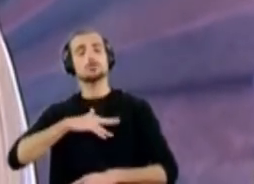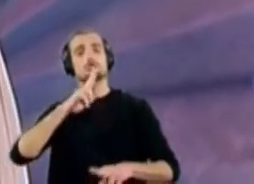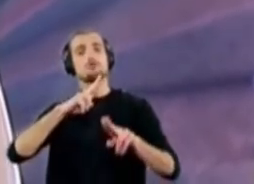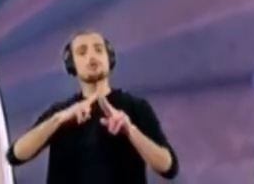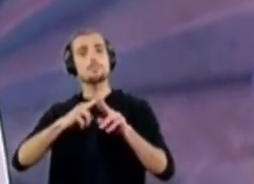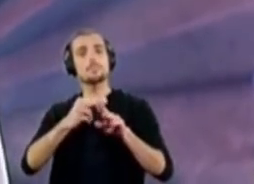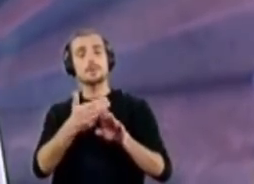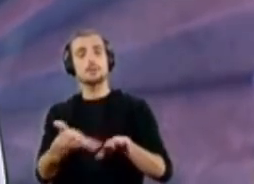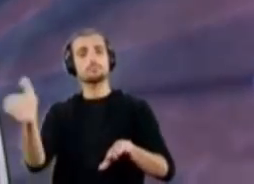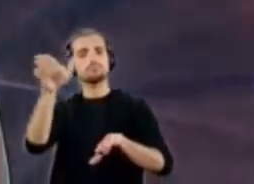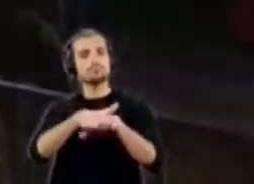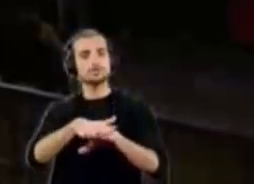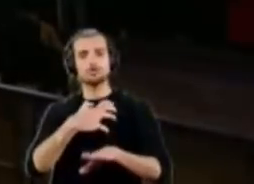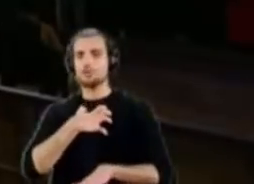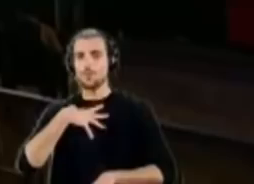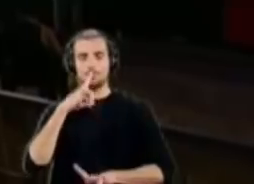Inmortal.